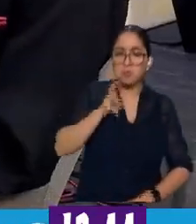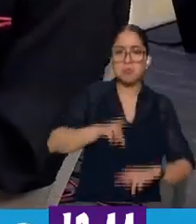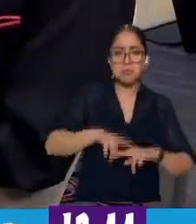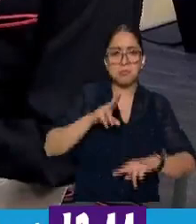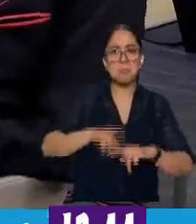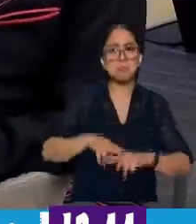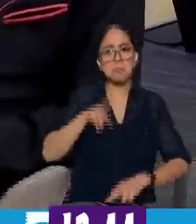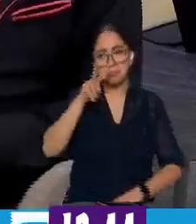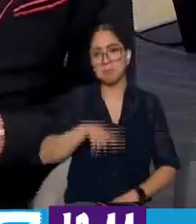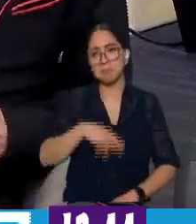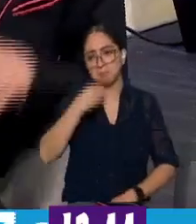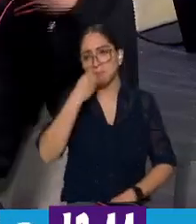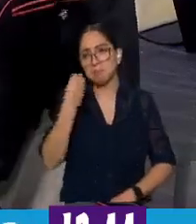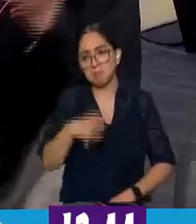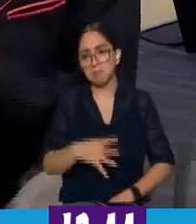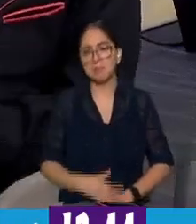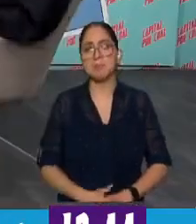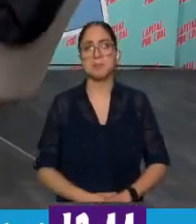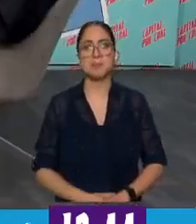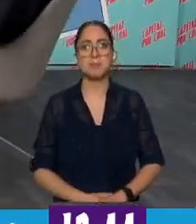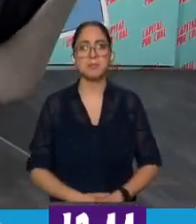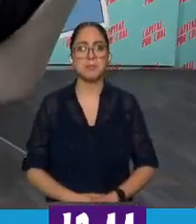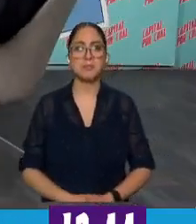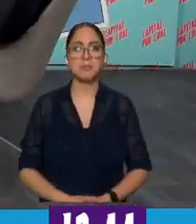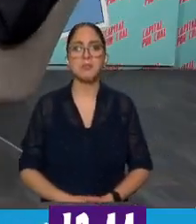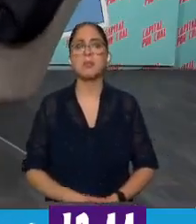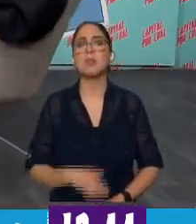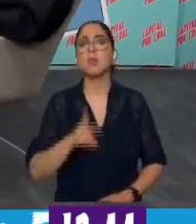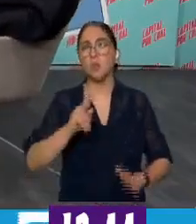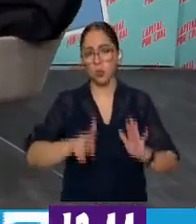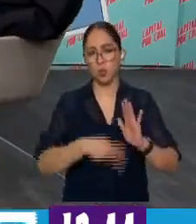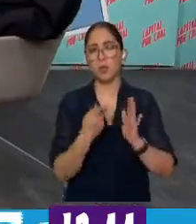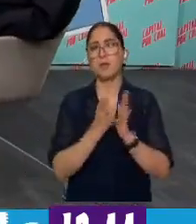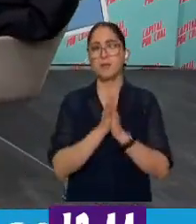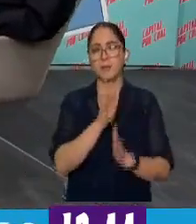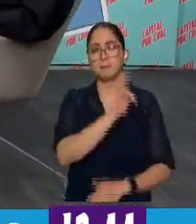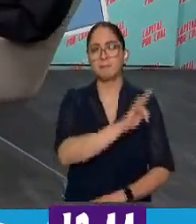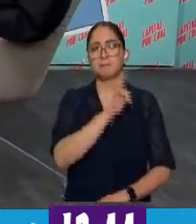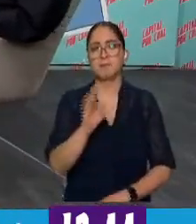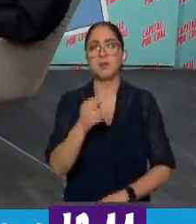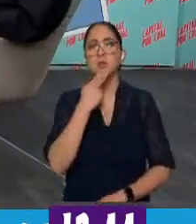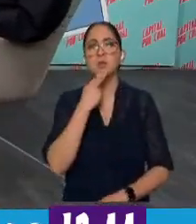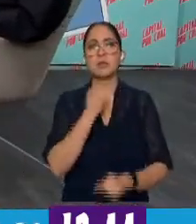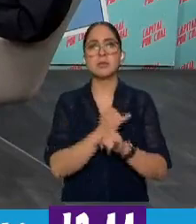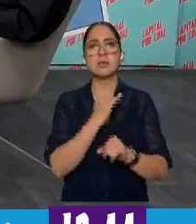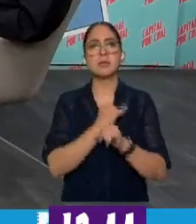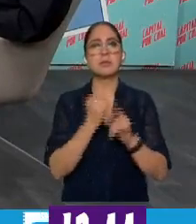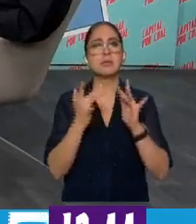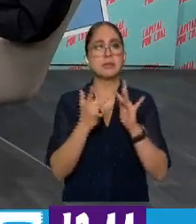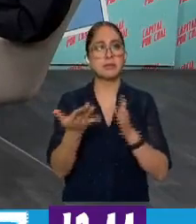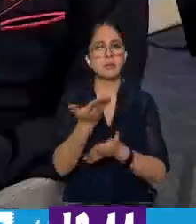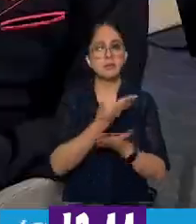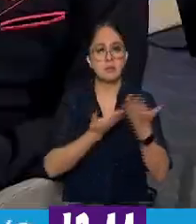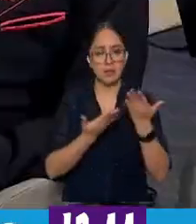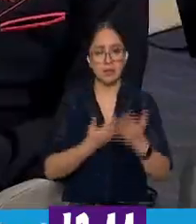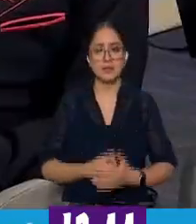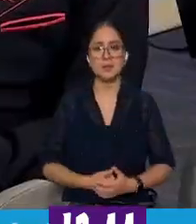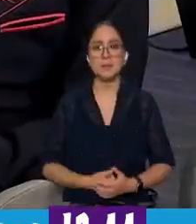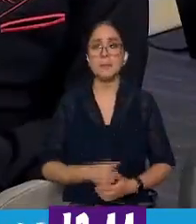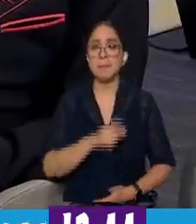acústica. Principalmente, sí, la oye, acústica. A ver, nuevamente, las fechas y las redes sociales de la obra. Las